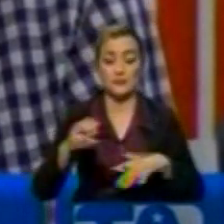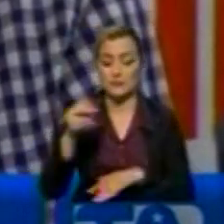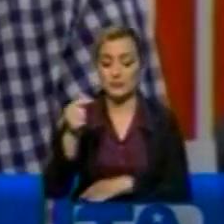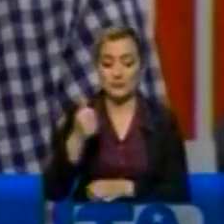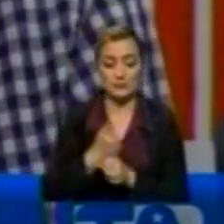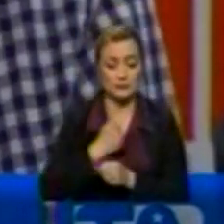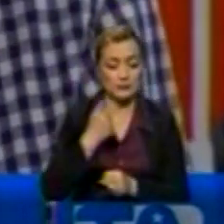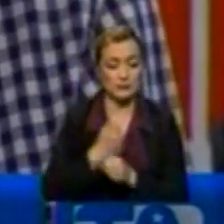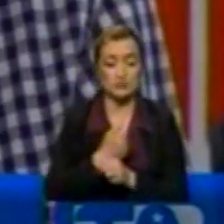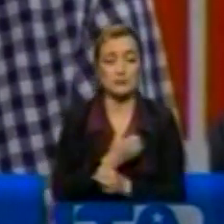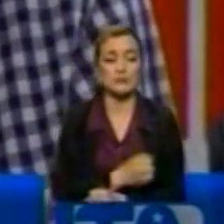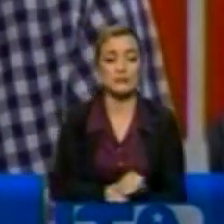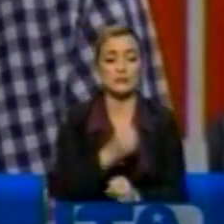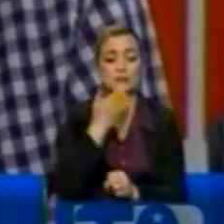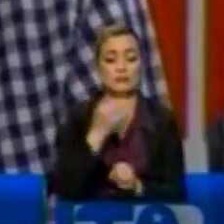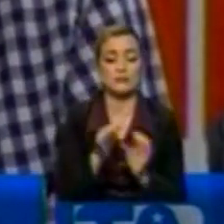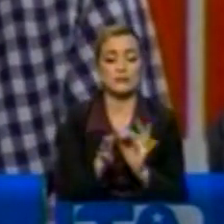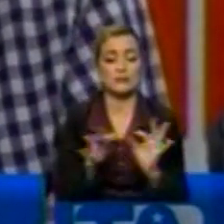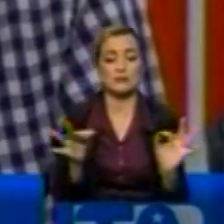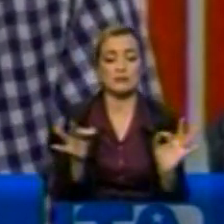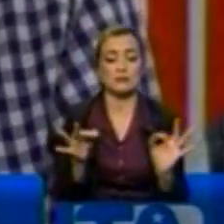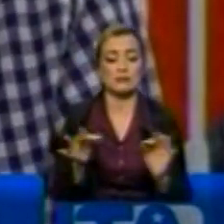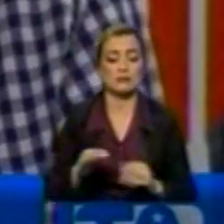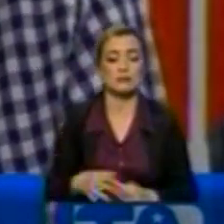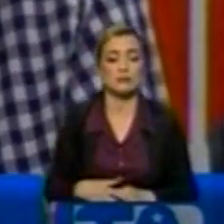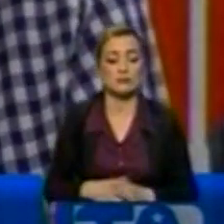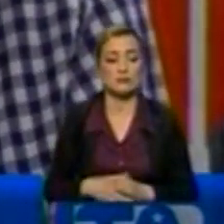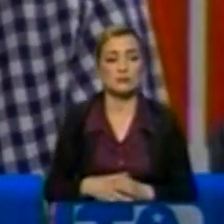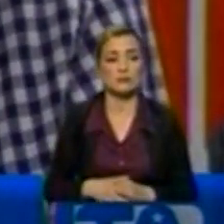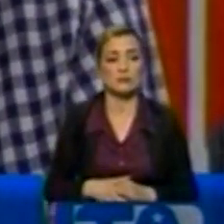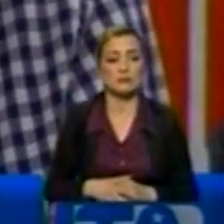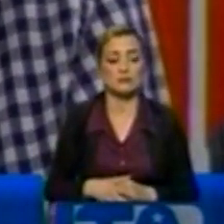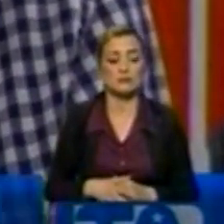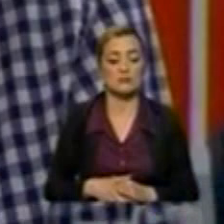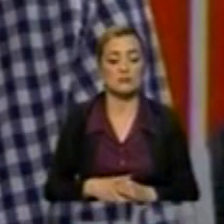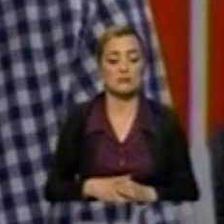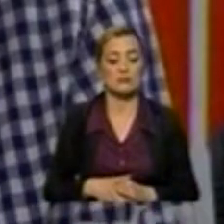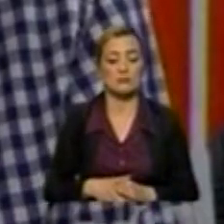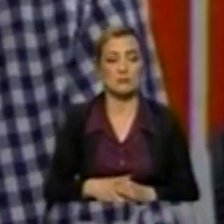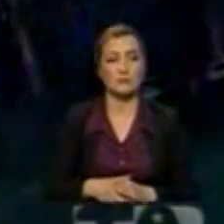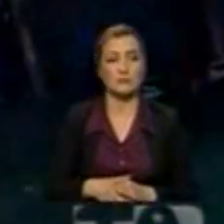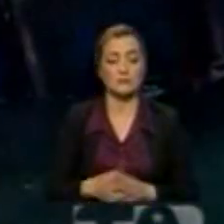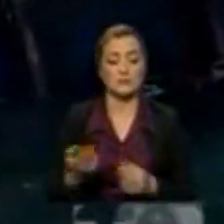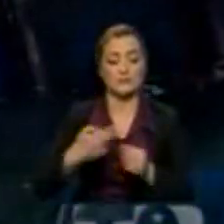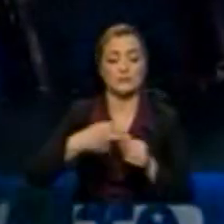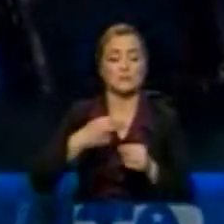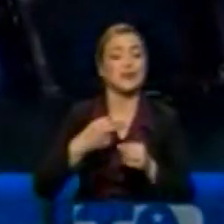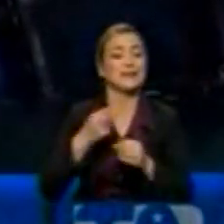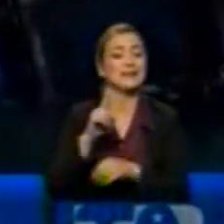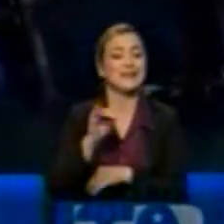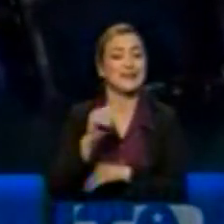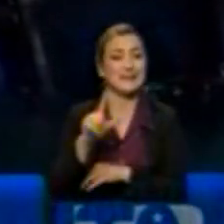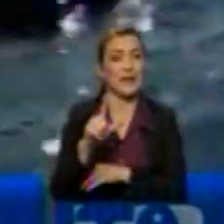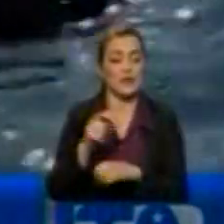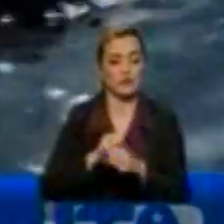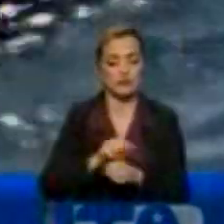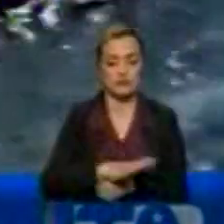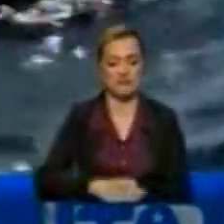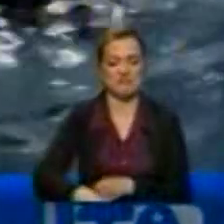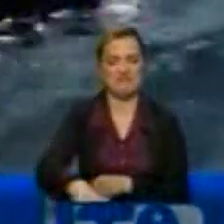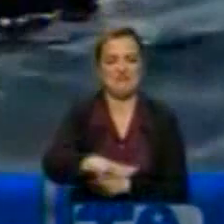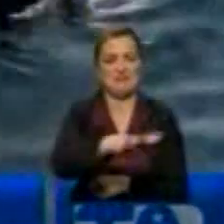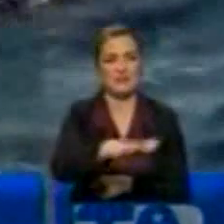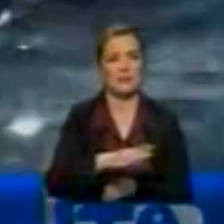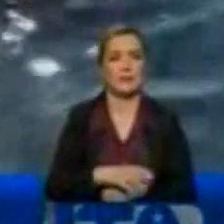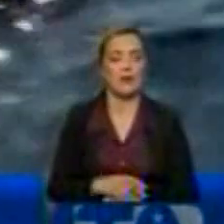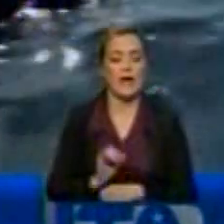Armada Nacional, en las maniobras de contención de la mancha de diésel. Desde la isla Santa Cruz se dispuso el